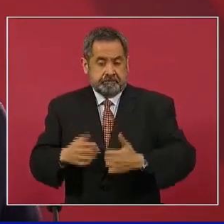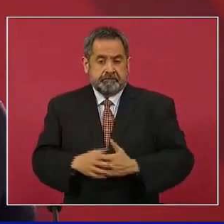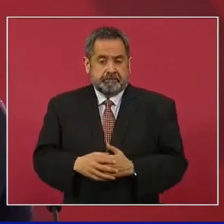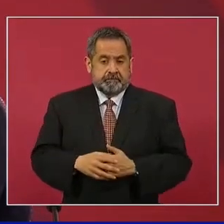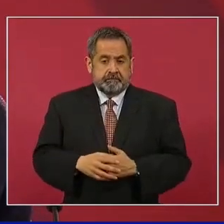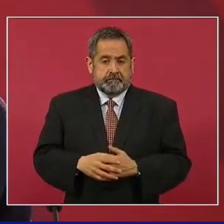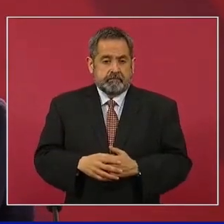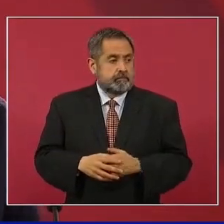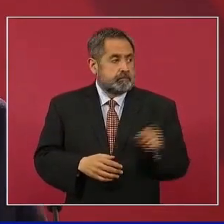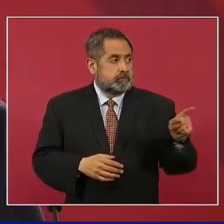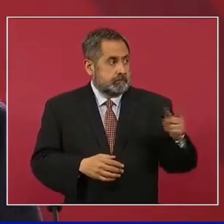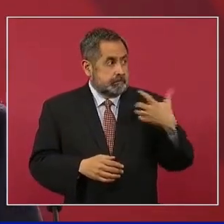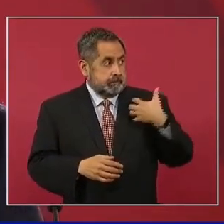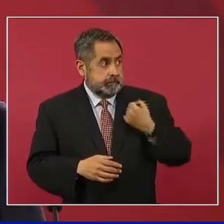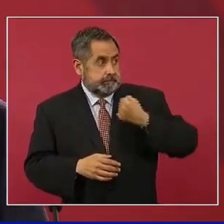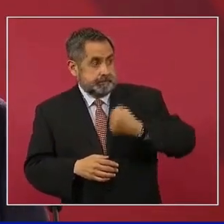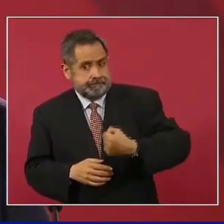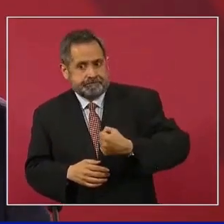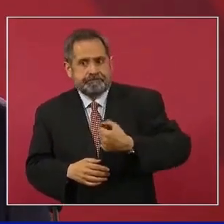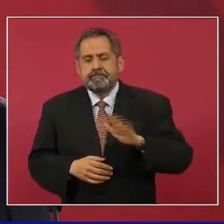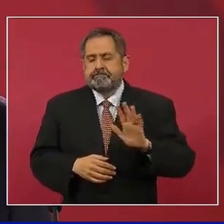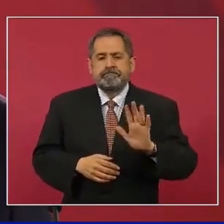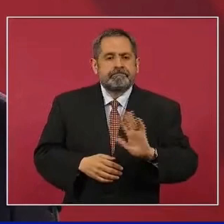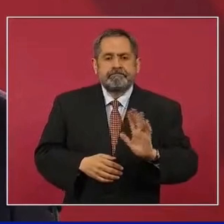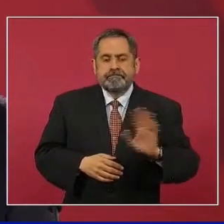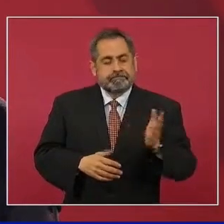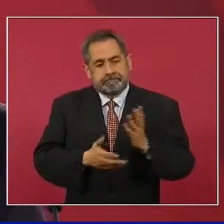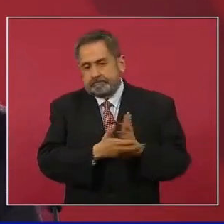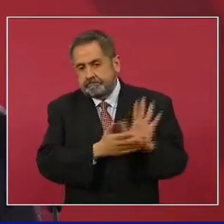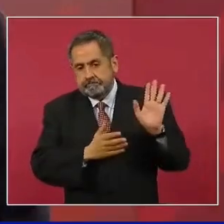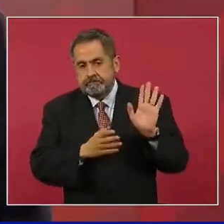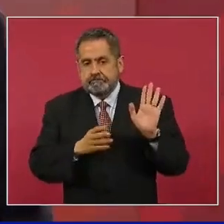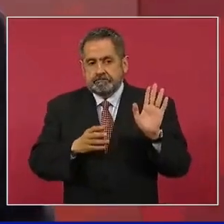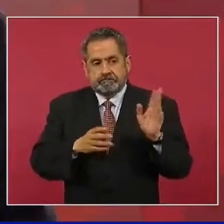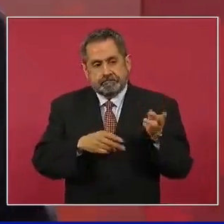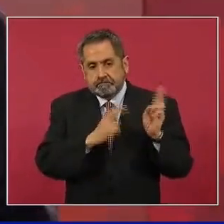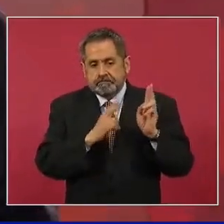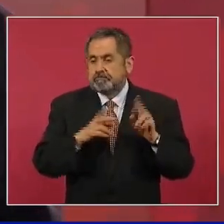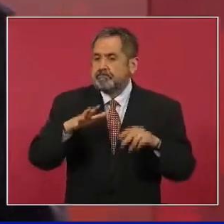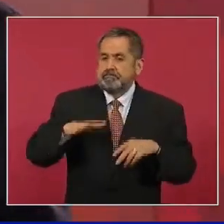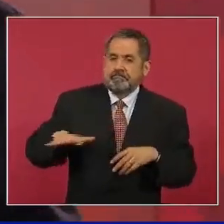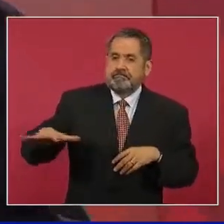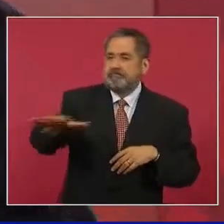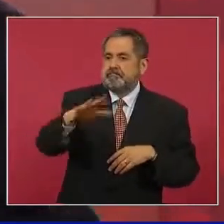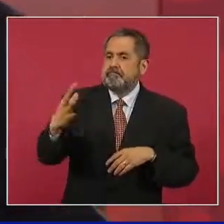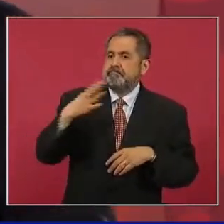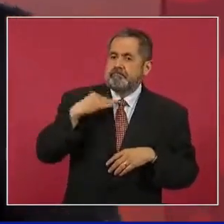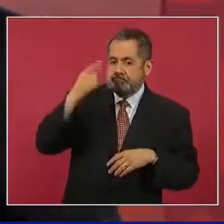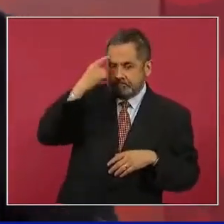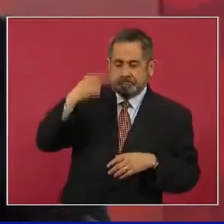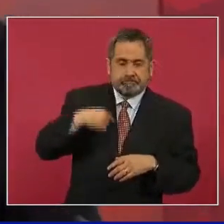No nos impusieron los grupos de intereses creados. Y eso